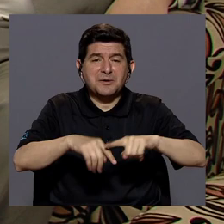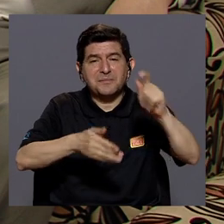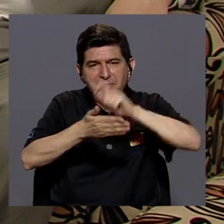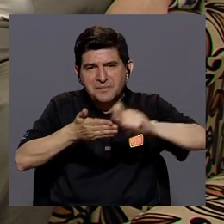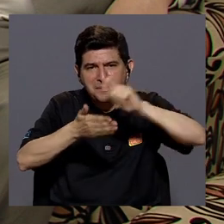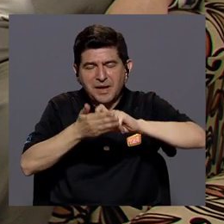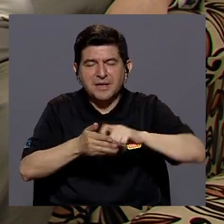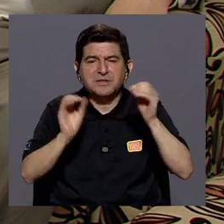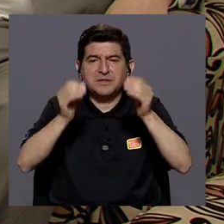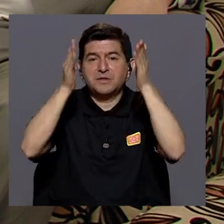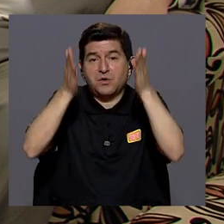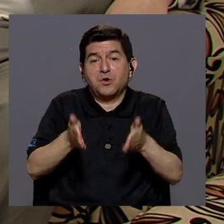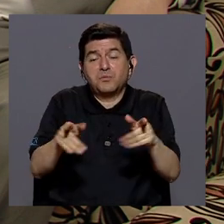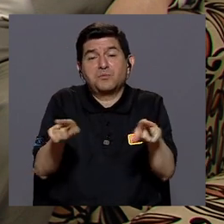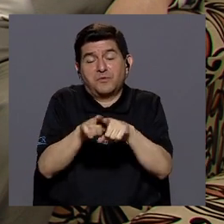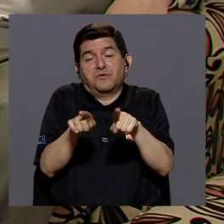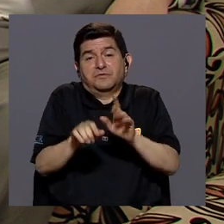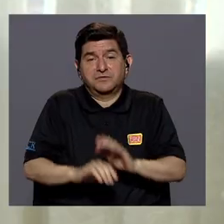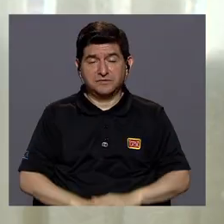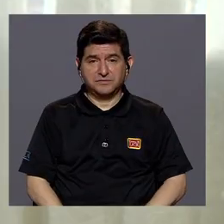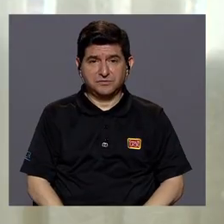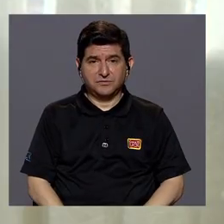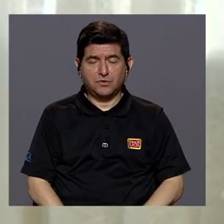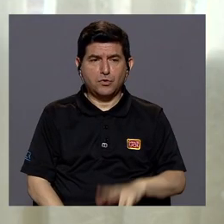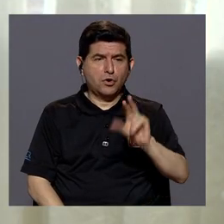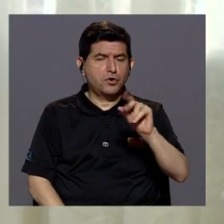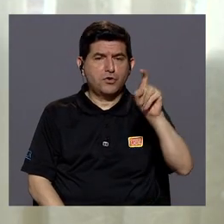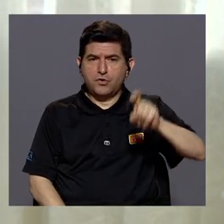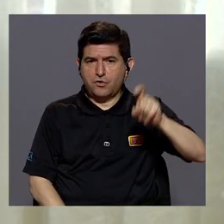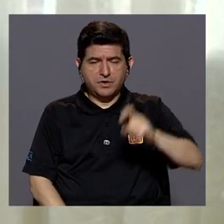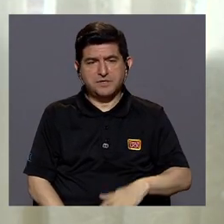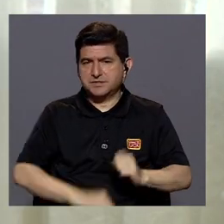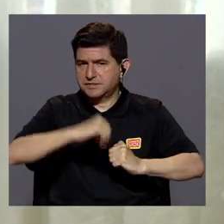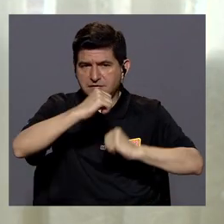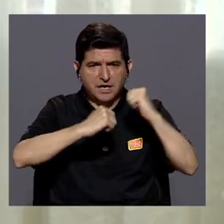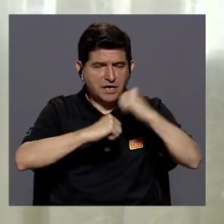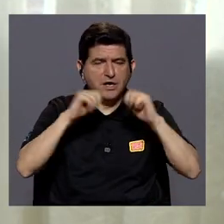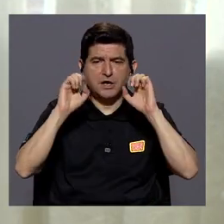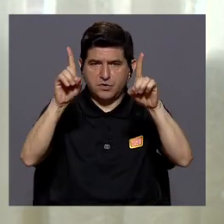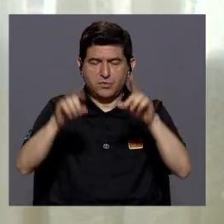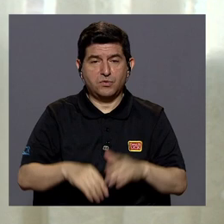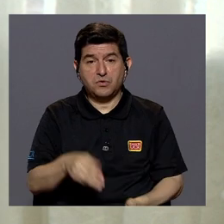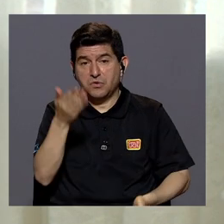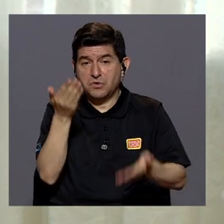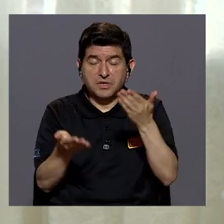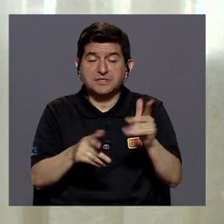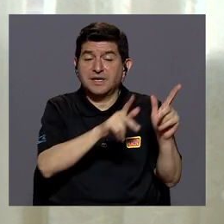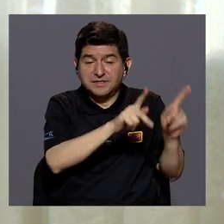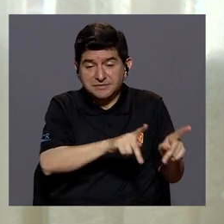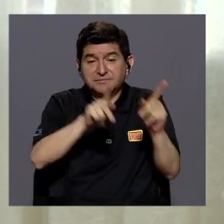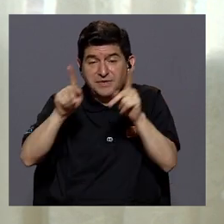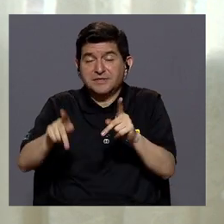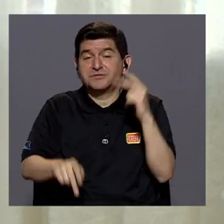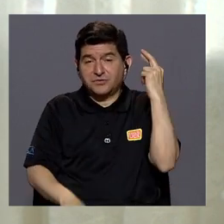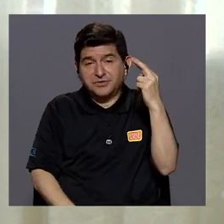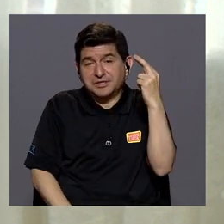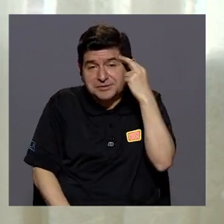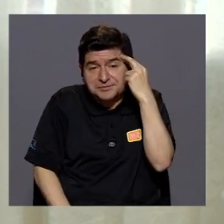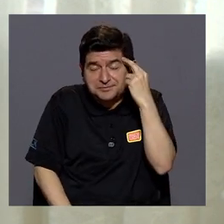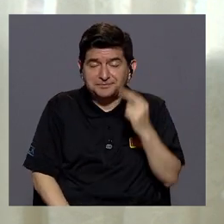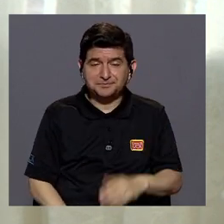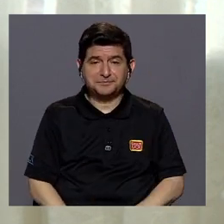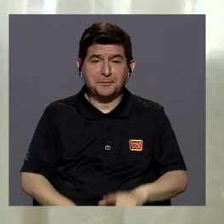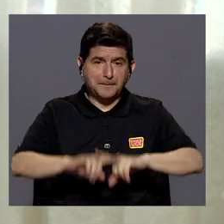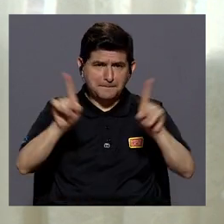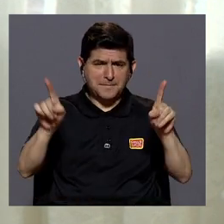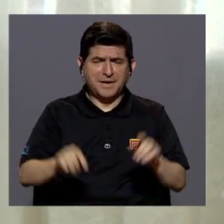del profesorado. Tal vez no es cosa de la estructura de la educación, sino de las personas. Pero